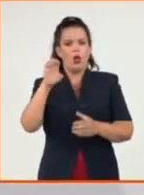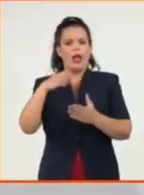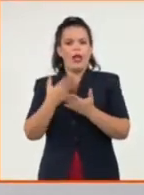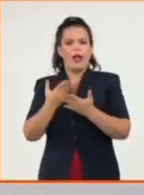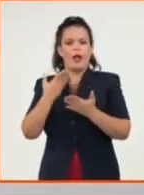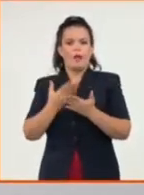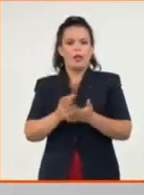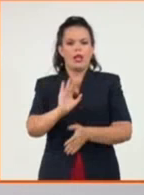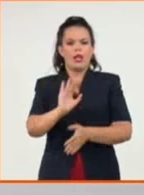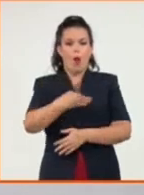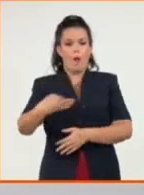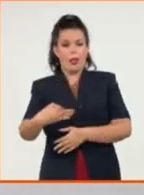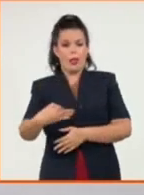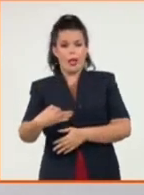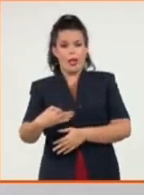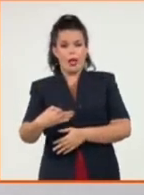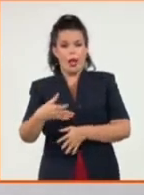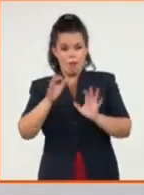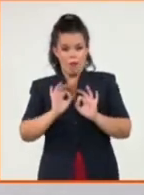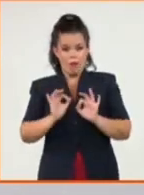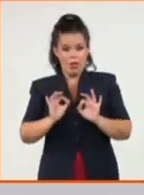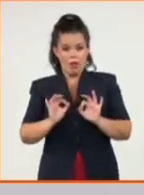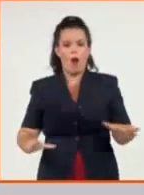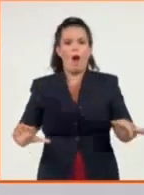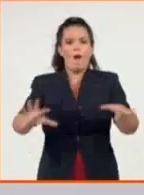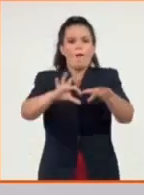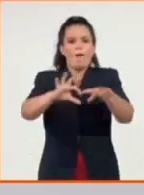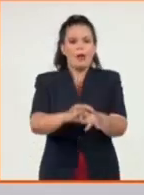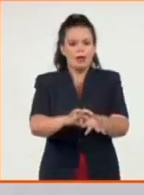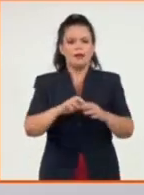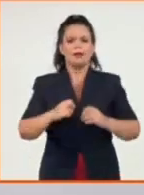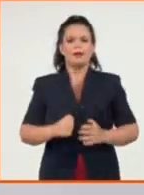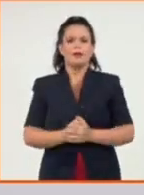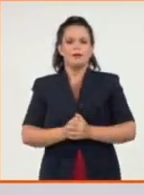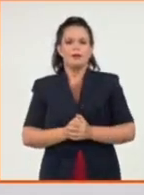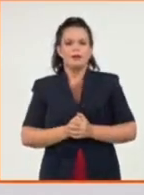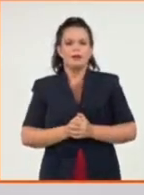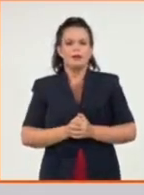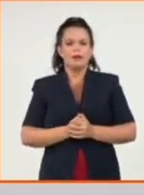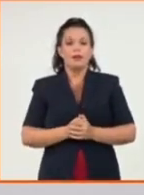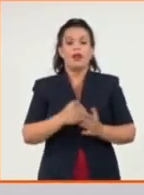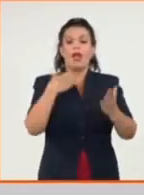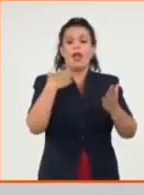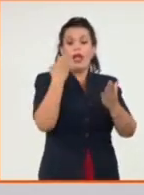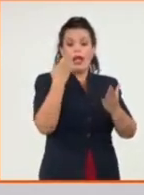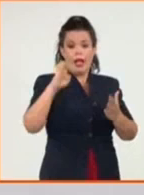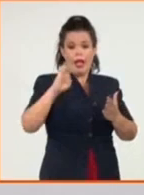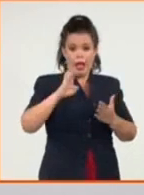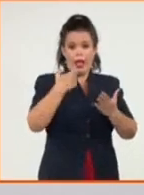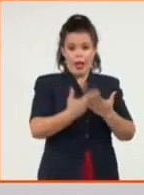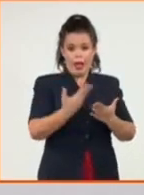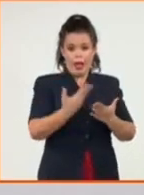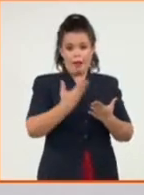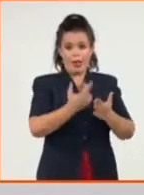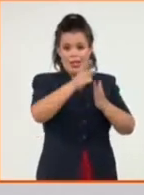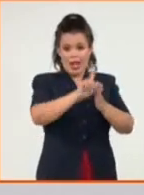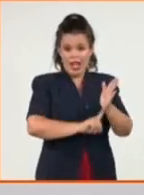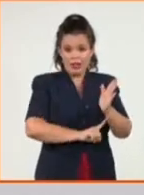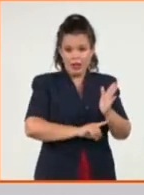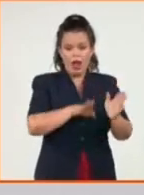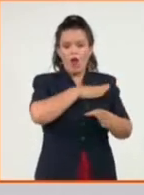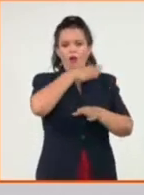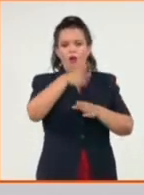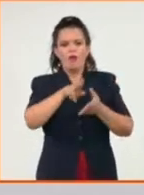la instalación de los servicios técnicos y la unión eléctrica es la encargada después de certificar estos sistemas para conectarse